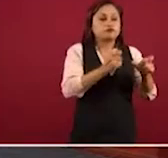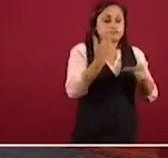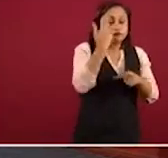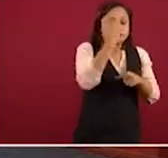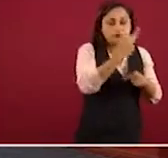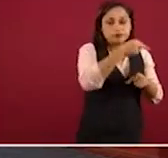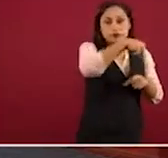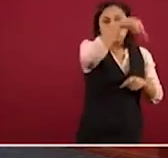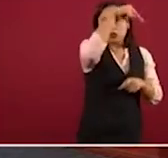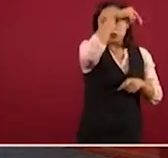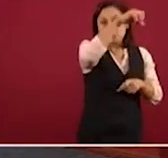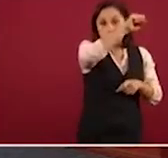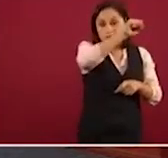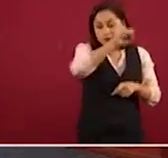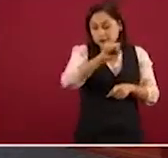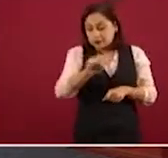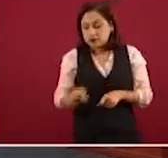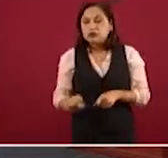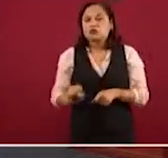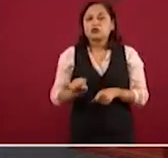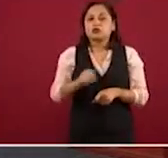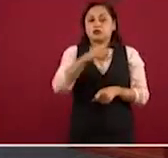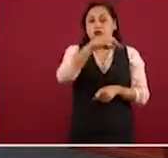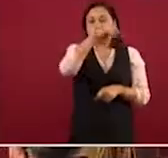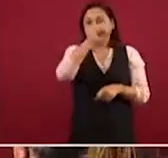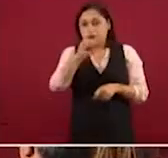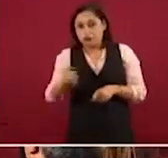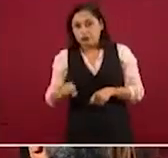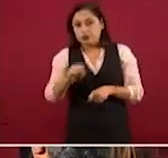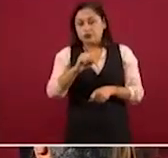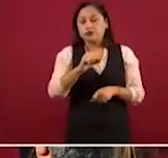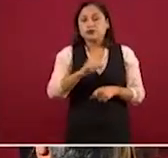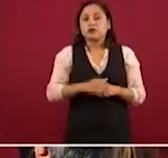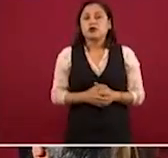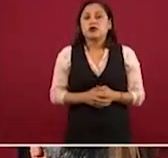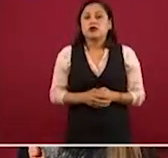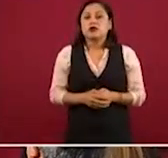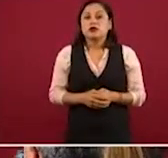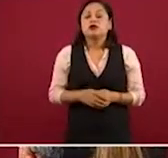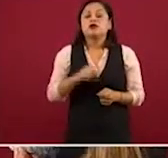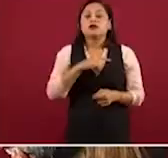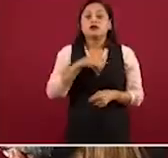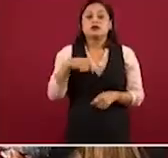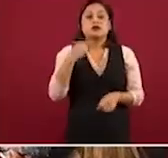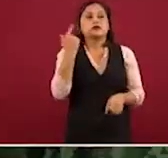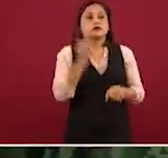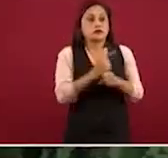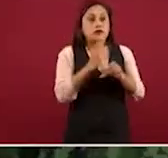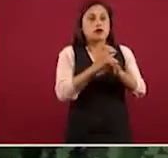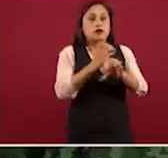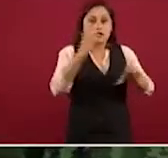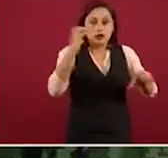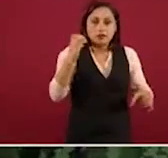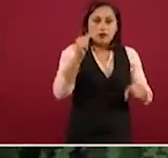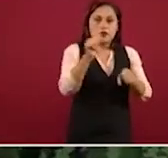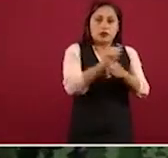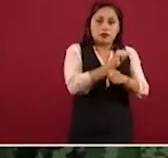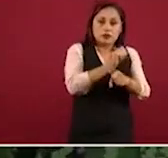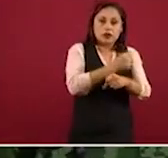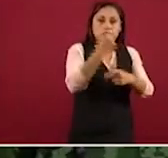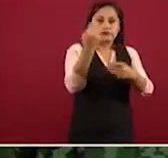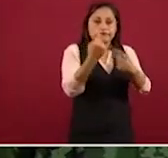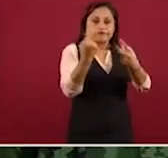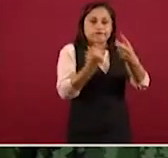donde hemos realizado la detección de camiones, de vehículos, de todo tipo,